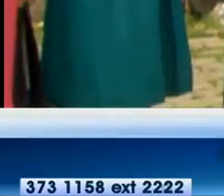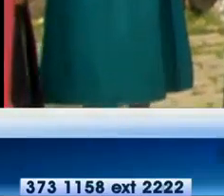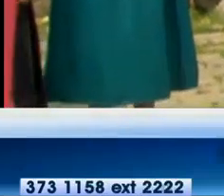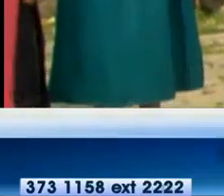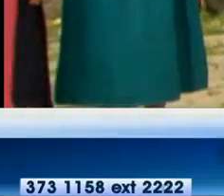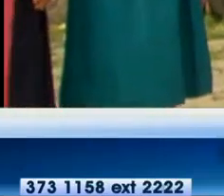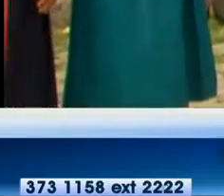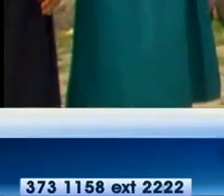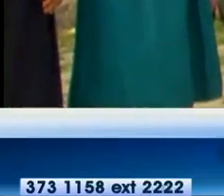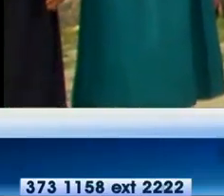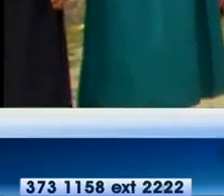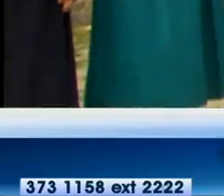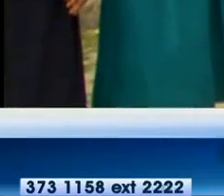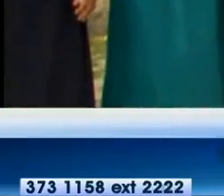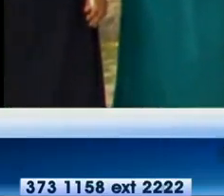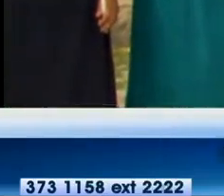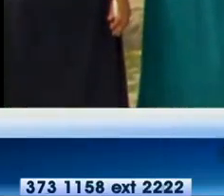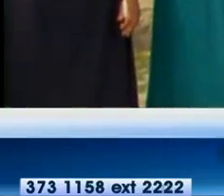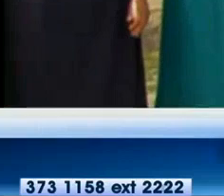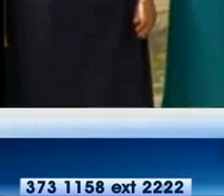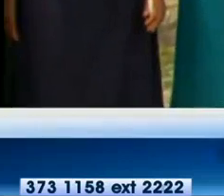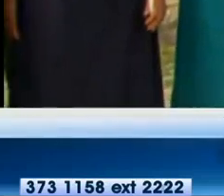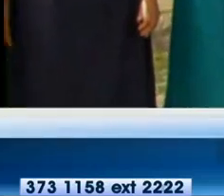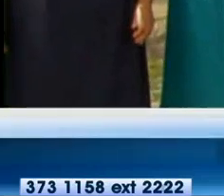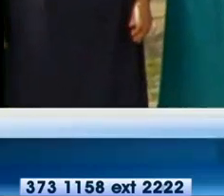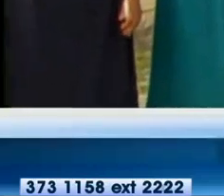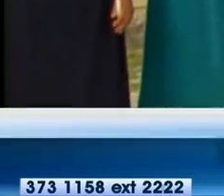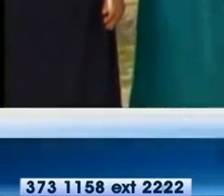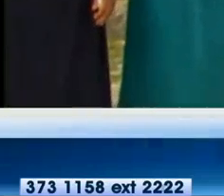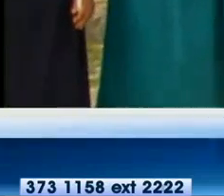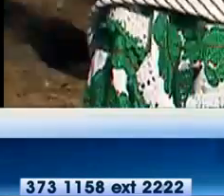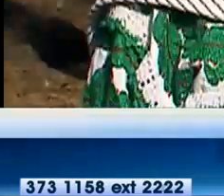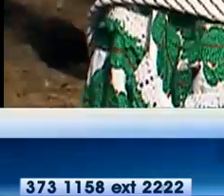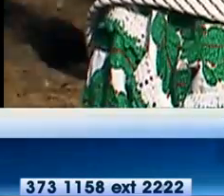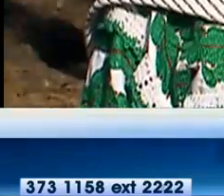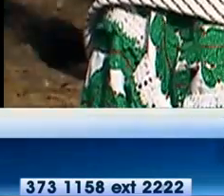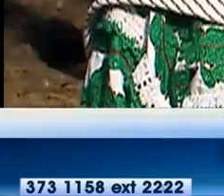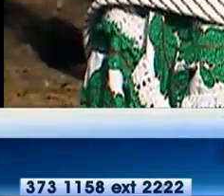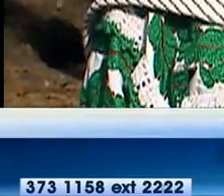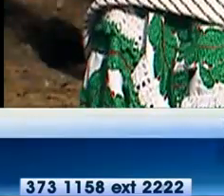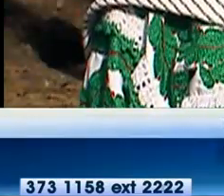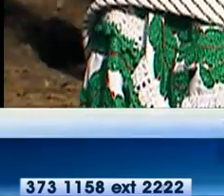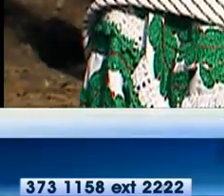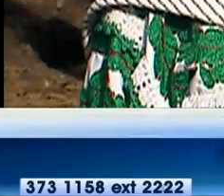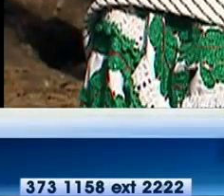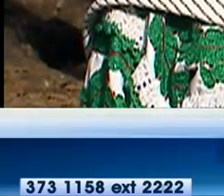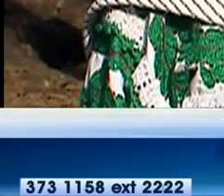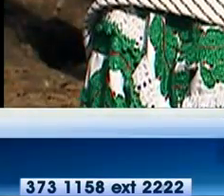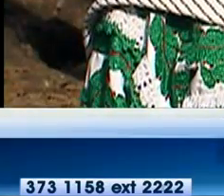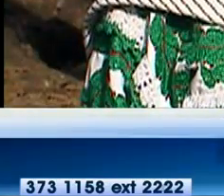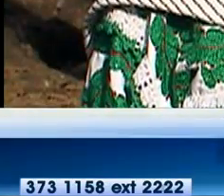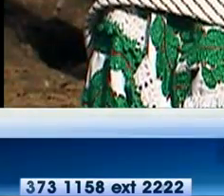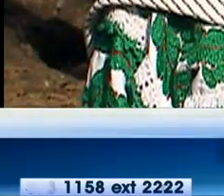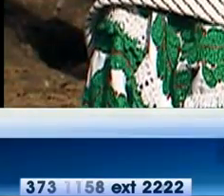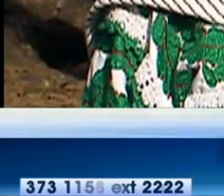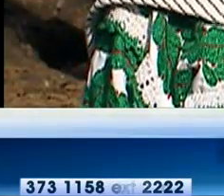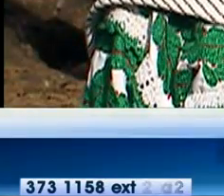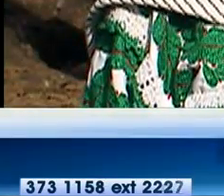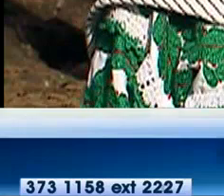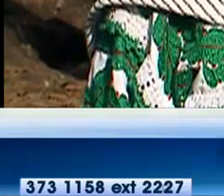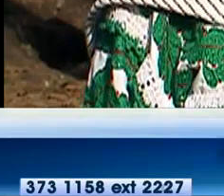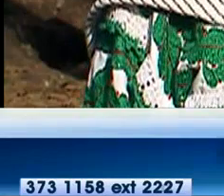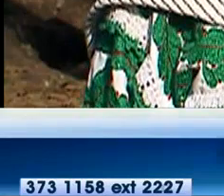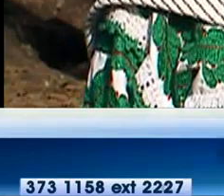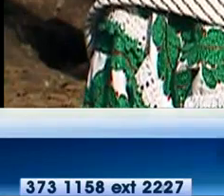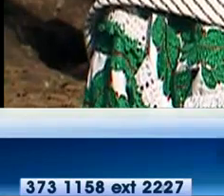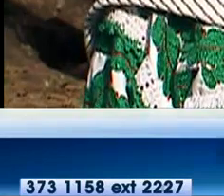sus padres, porque todos los tíos vienen heredados de sus padres, de sus abuelitos. Entonces, él es el único que heredó de por su propio,